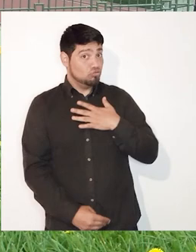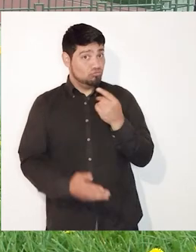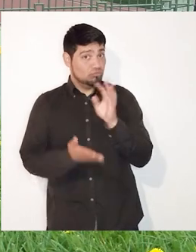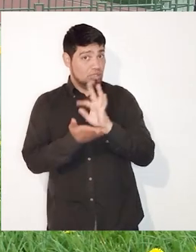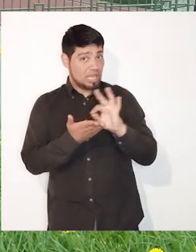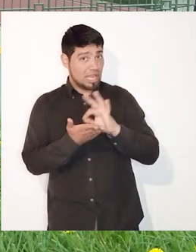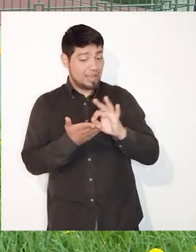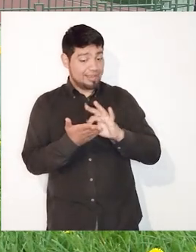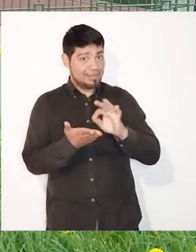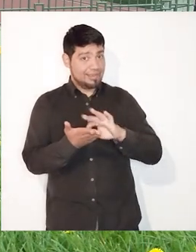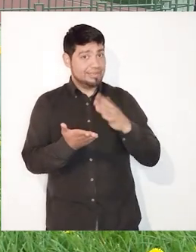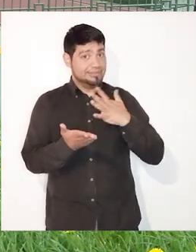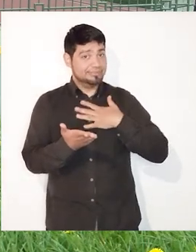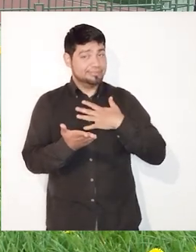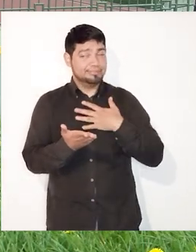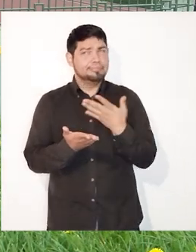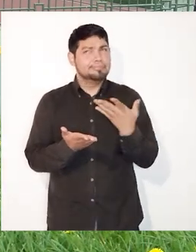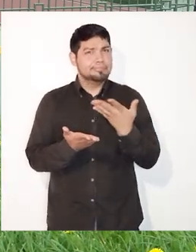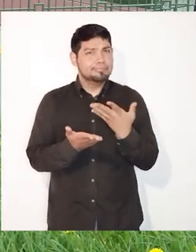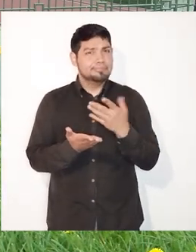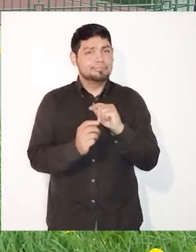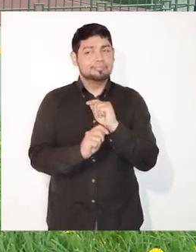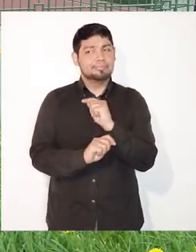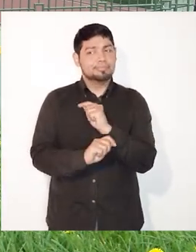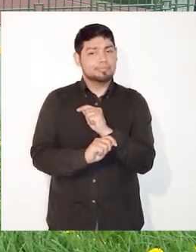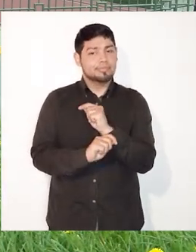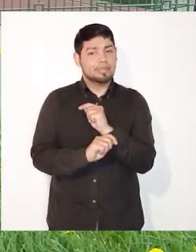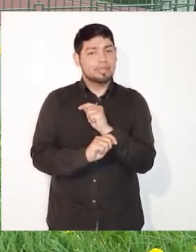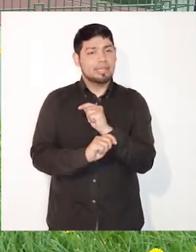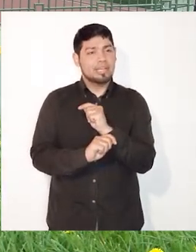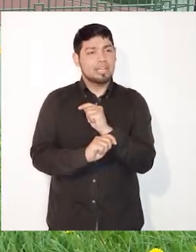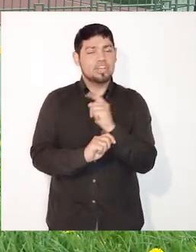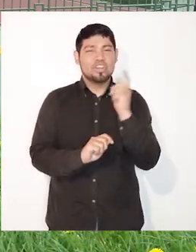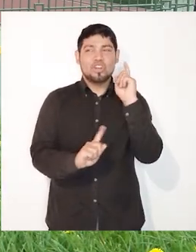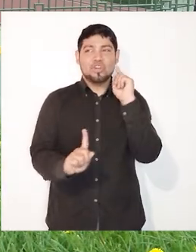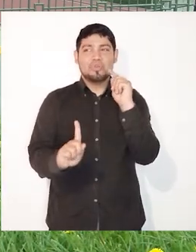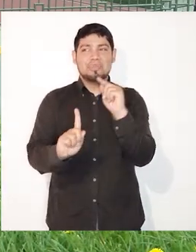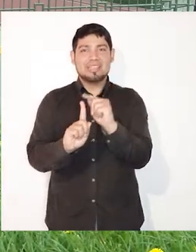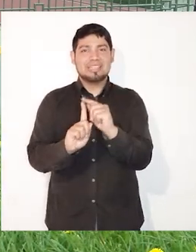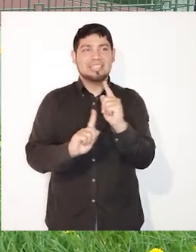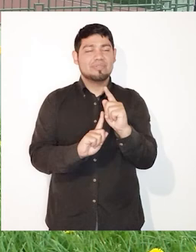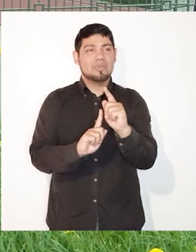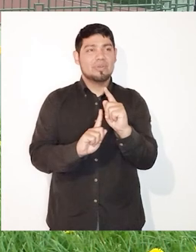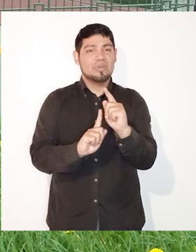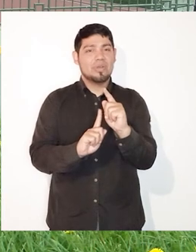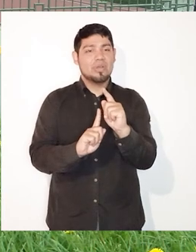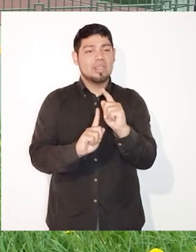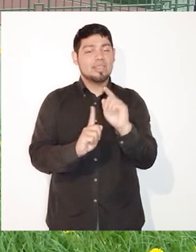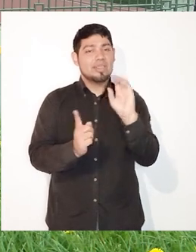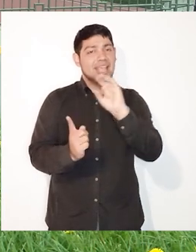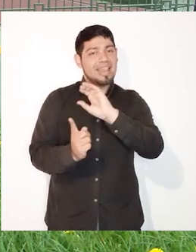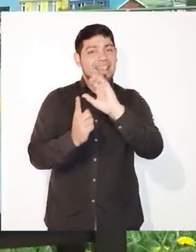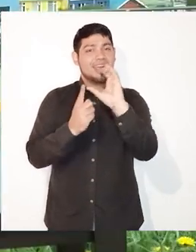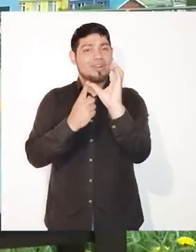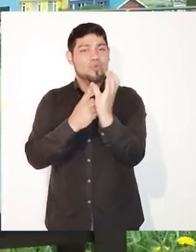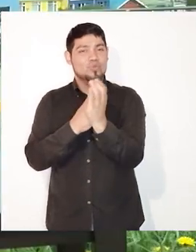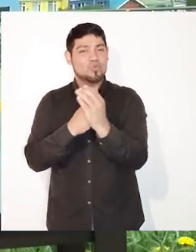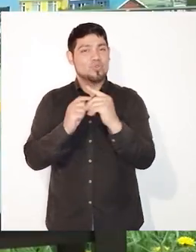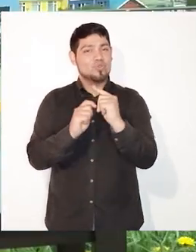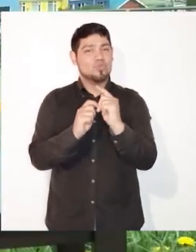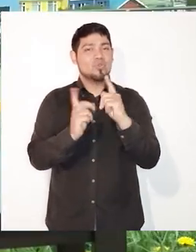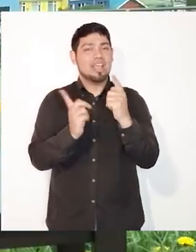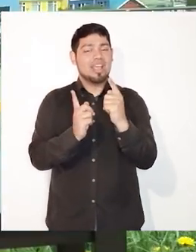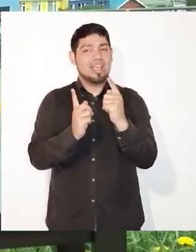Mi escritura la definiría como un enfoque hacia la cultura tradicional, para lo cual yo